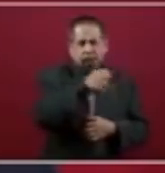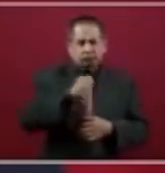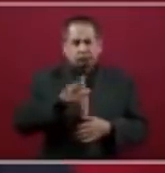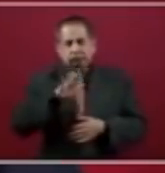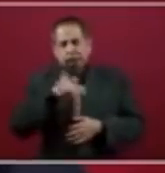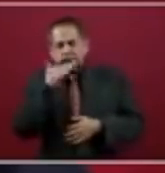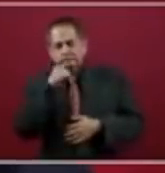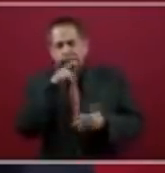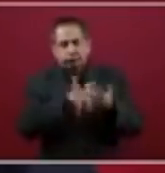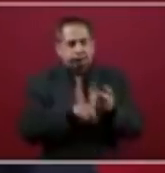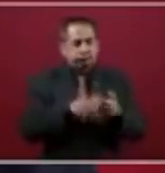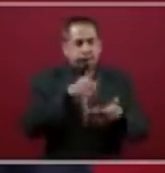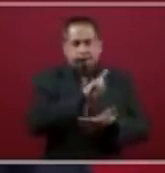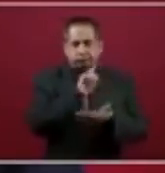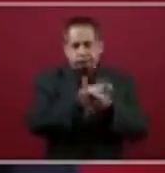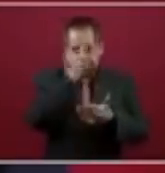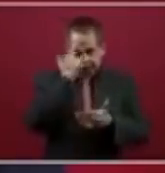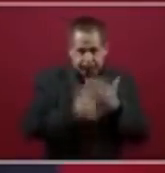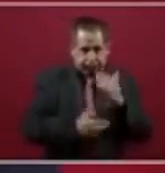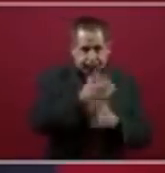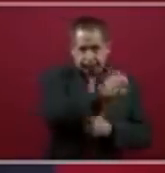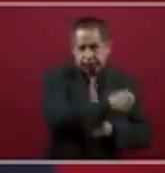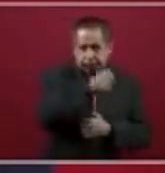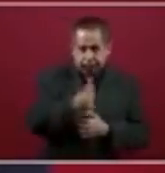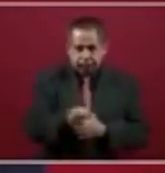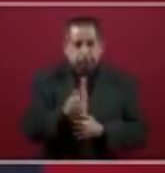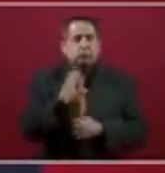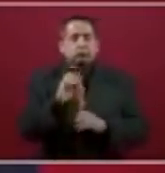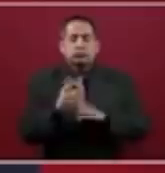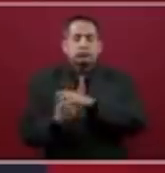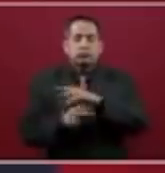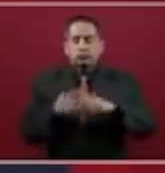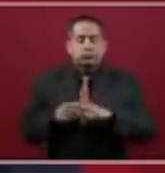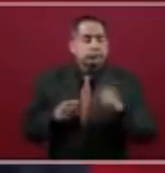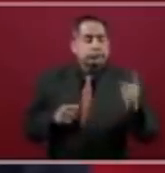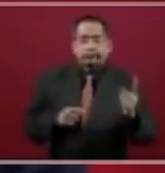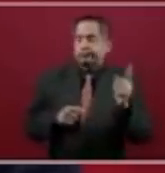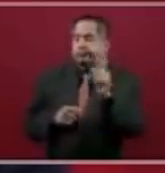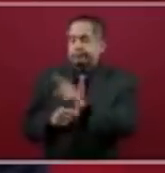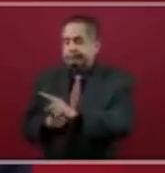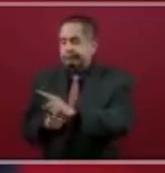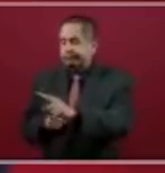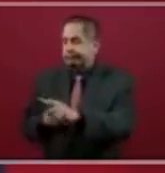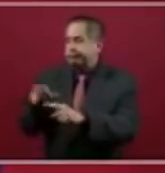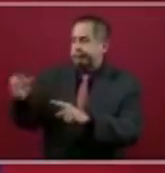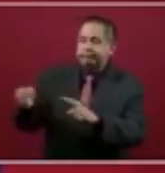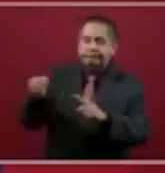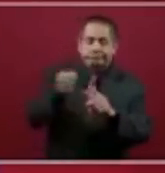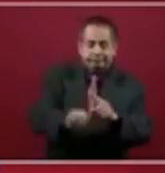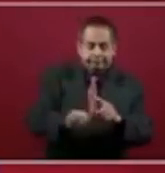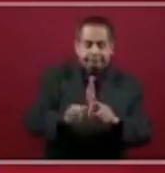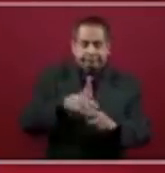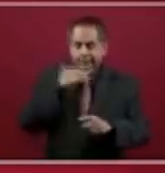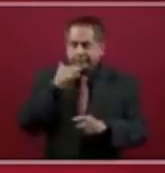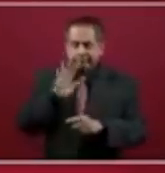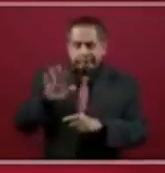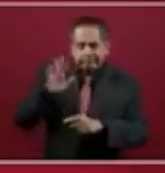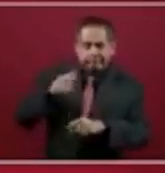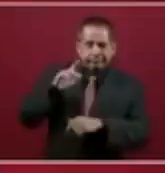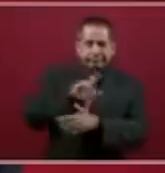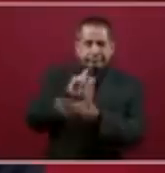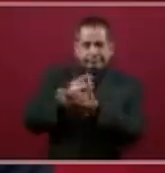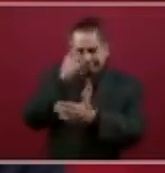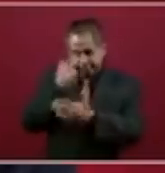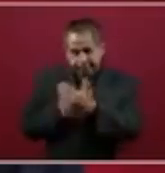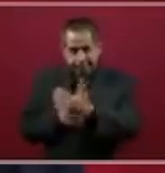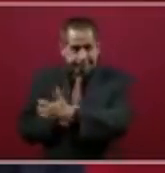delincuente, o la Fiscalía hace lo propio y pone a disposición a un presunto delincuente